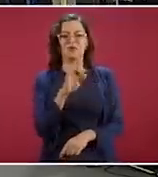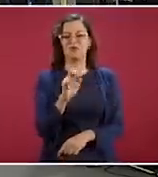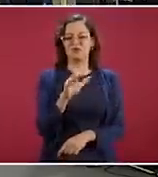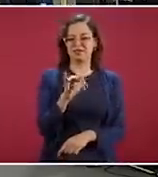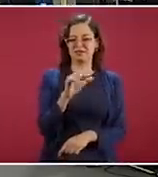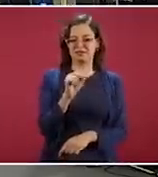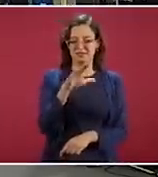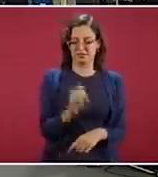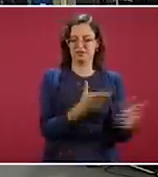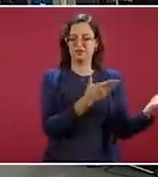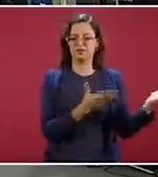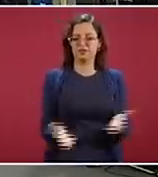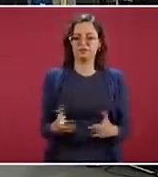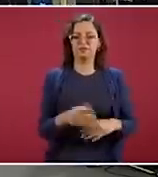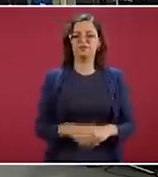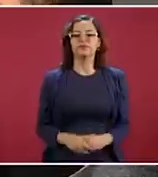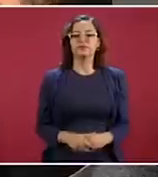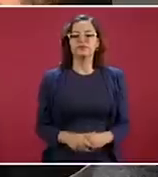aquí